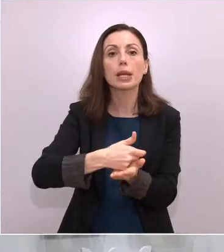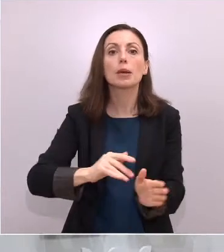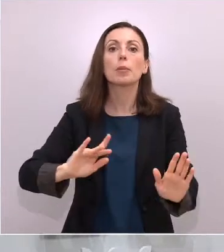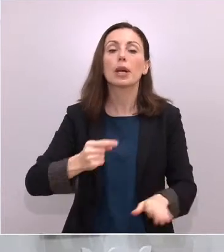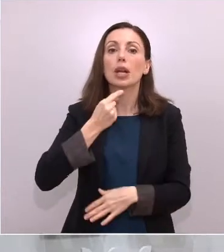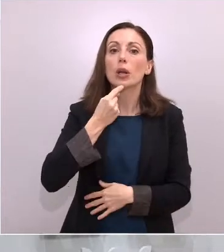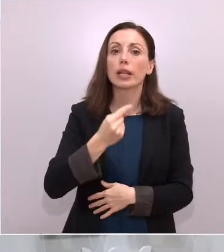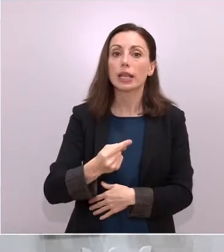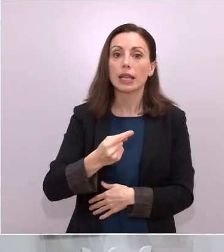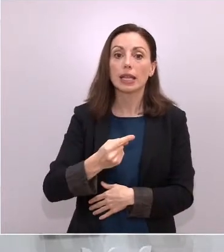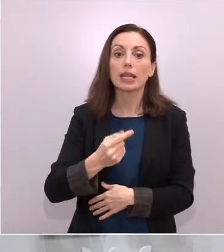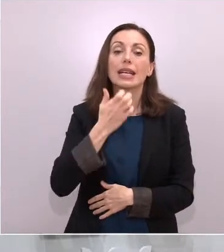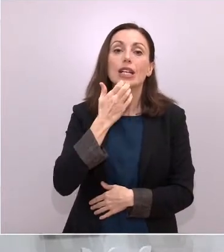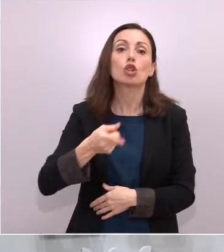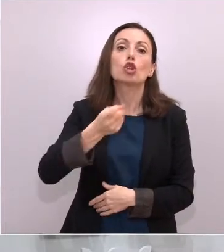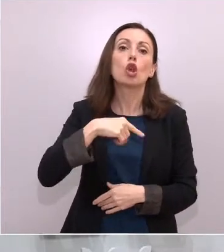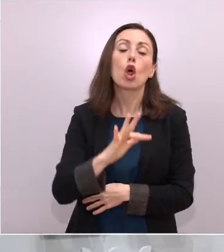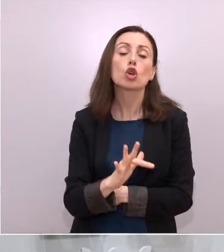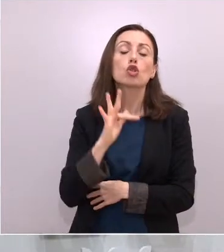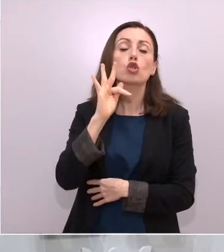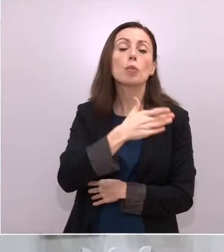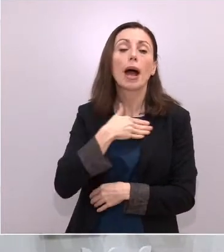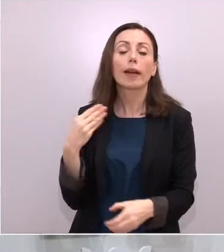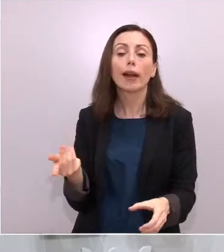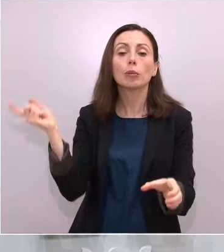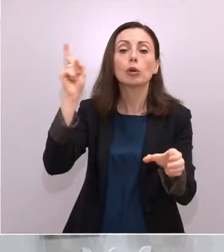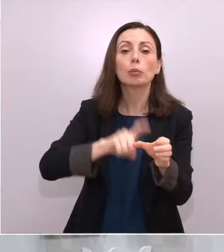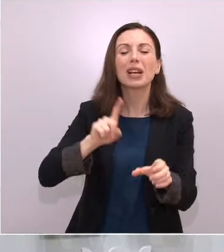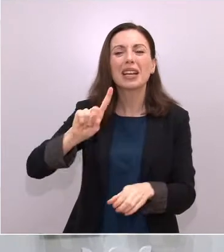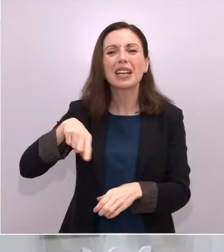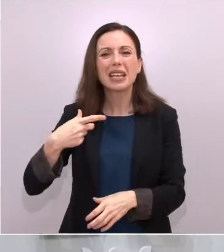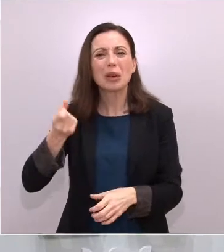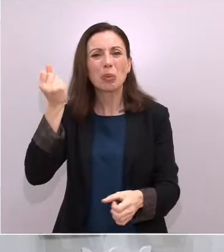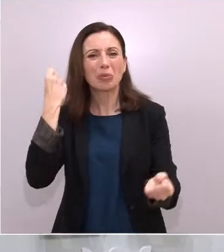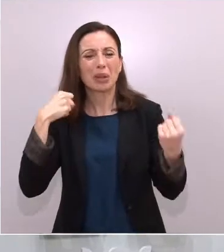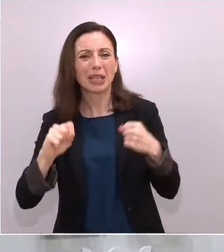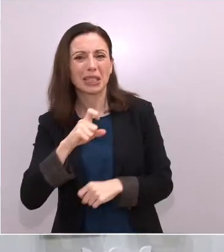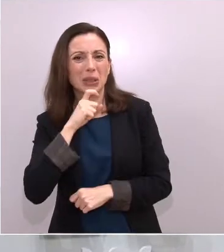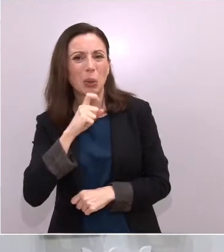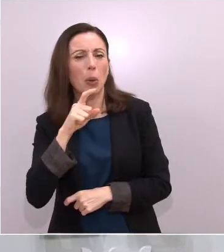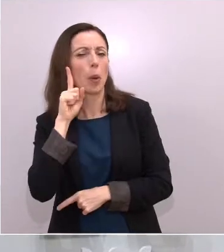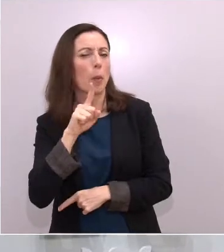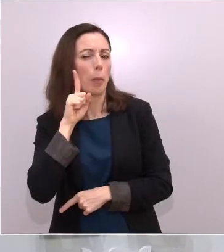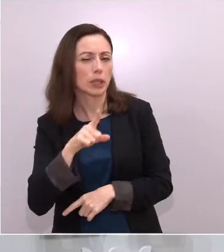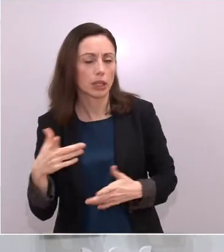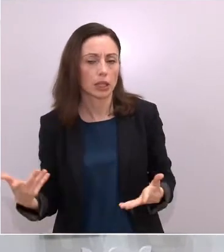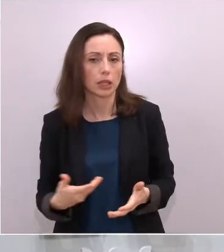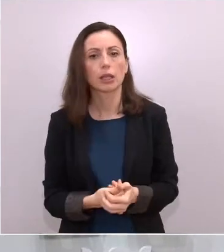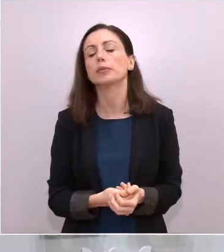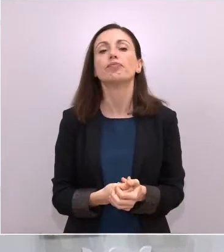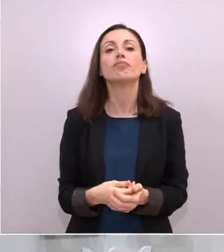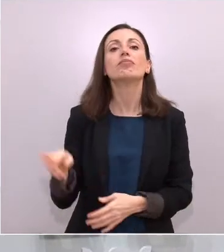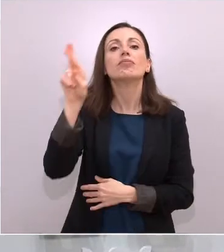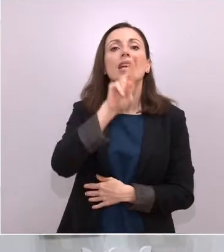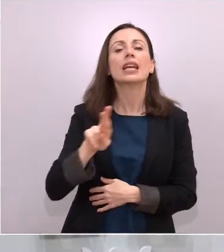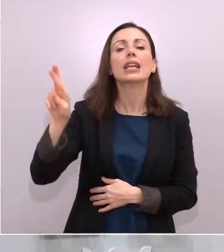que se está dispuesto a sumar y la actitud sea luego la de mentir sin tapujos. Lo repito,